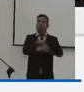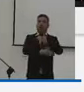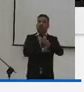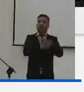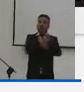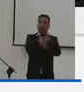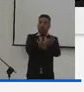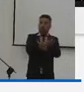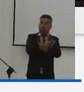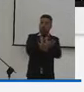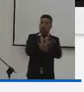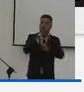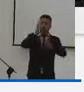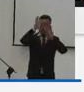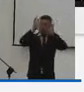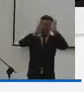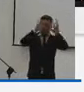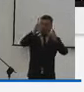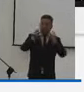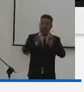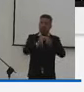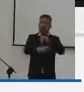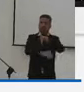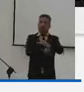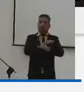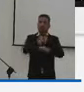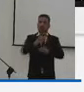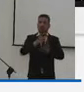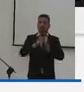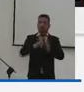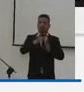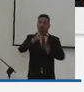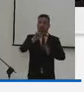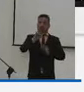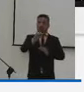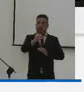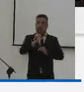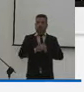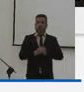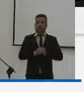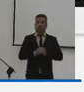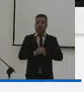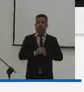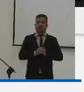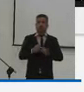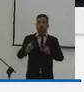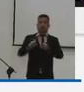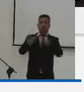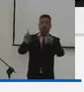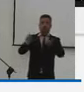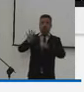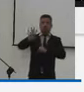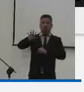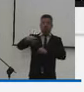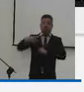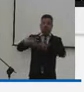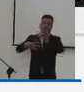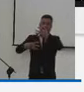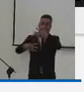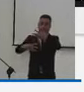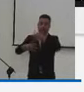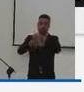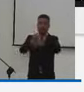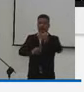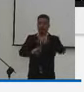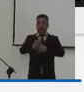Ministerio de Ciencia e Innovación y con el Ministerio de las TIC. En el título noveno, tiene